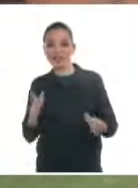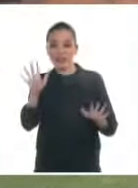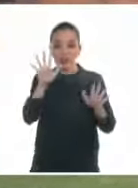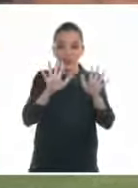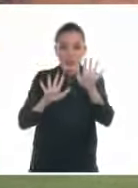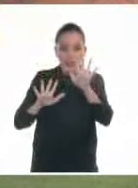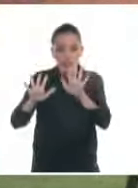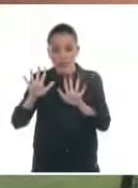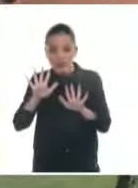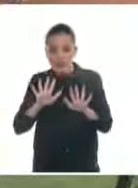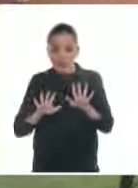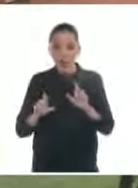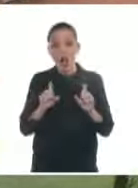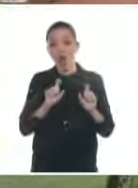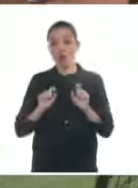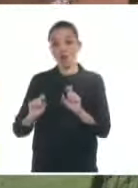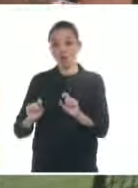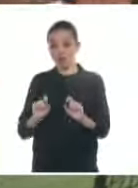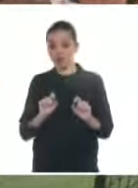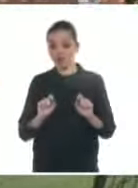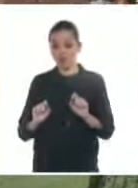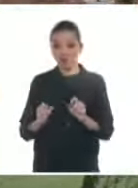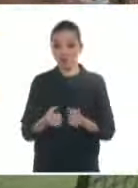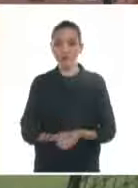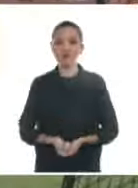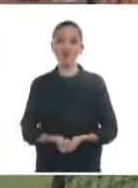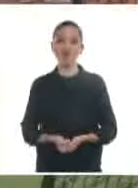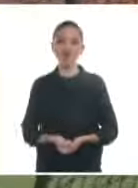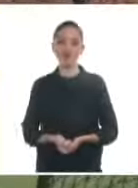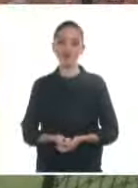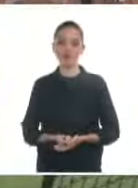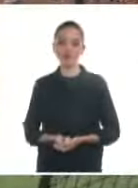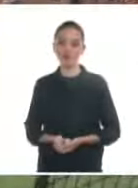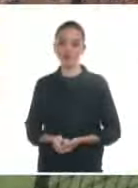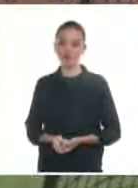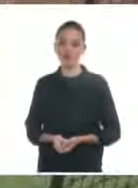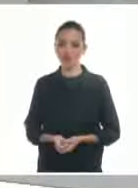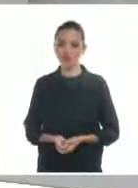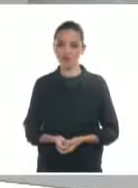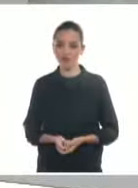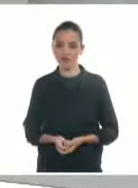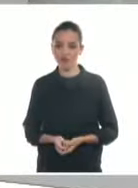inseguro de la zona de strike. Desde Cienfuegos, Primitivo González, Canal Cubano Noticias.